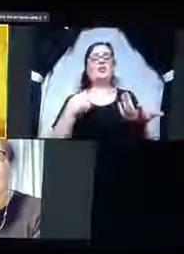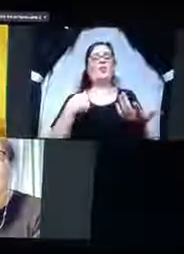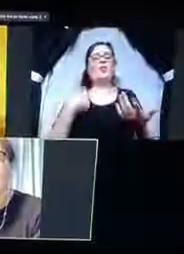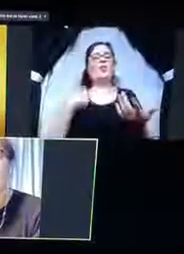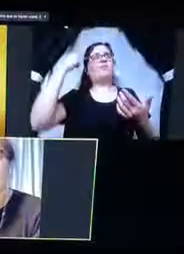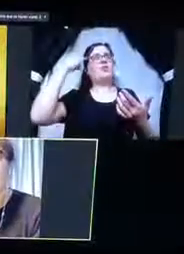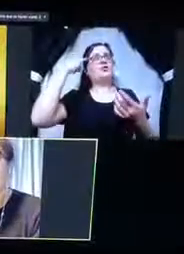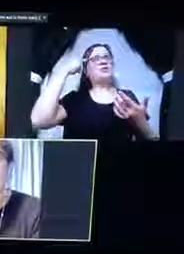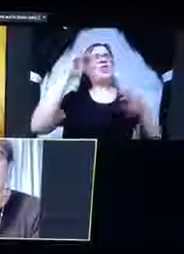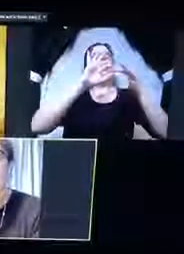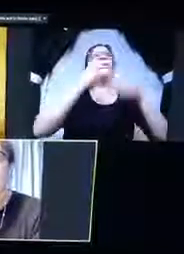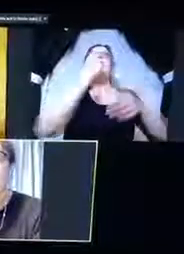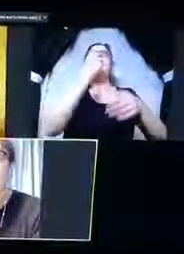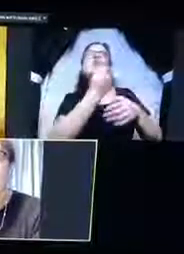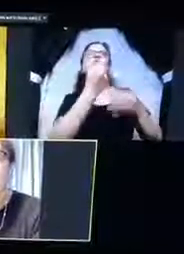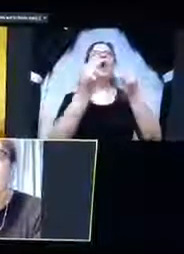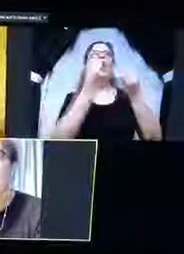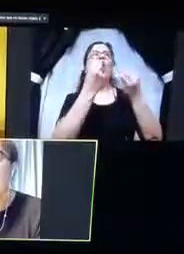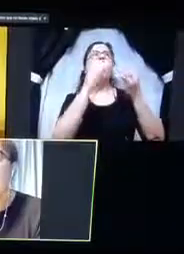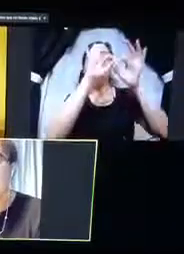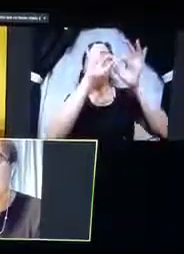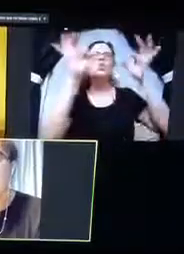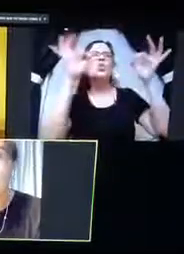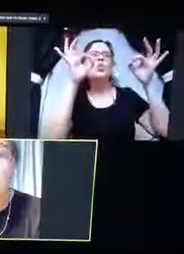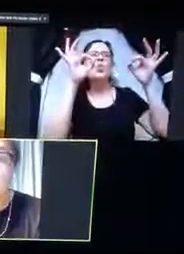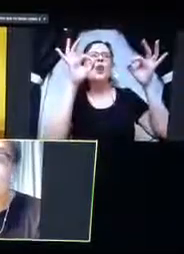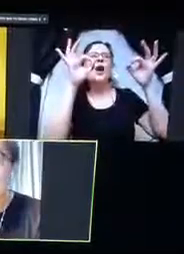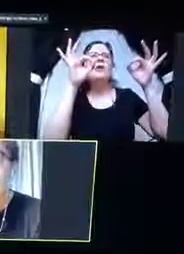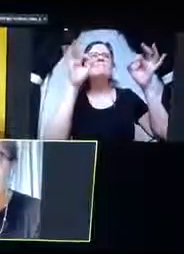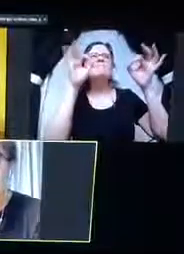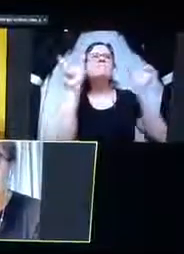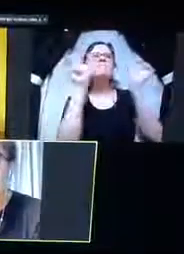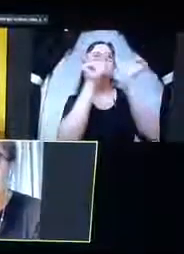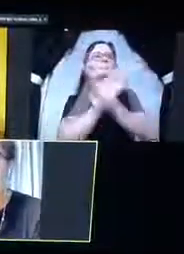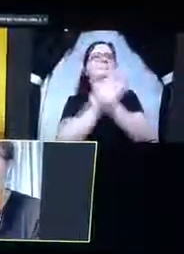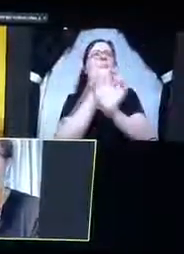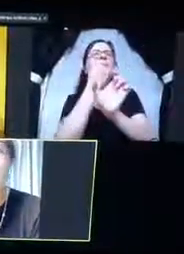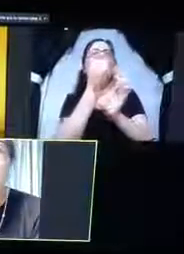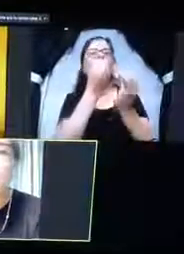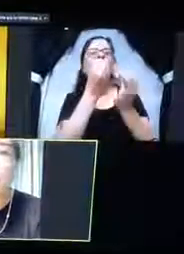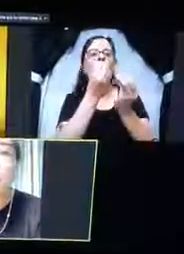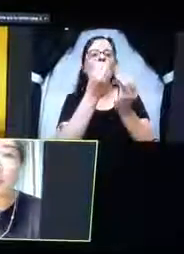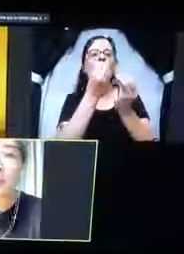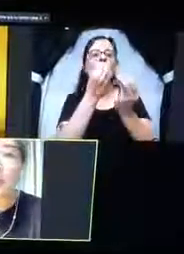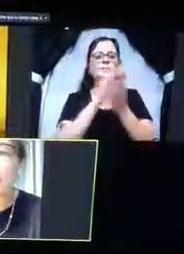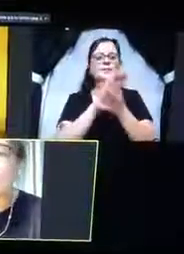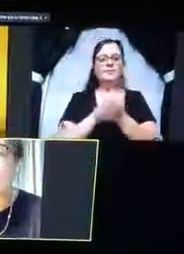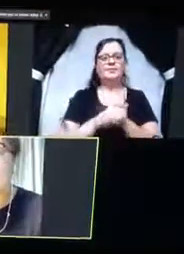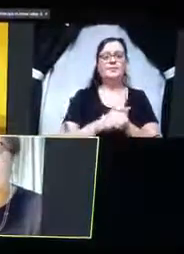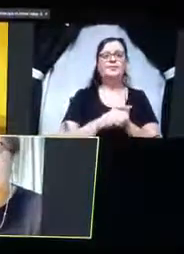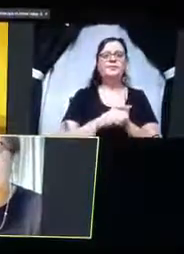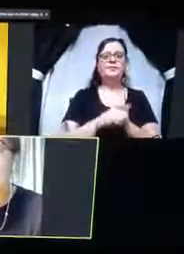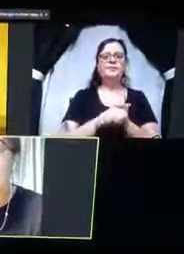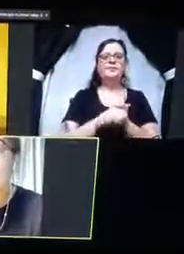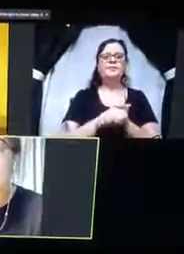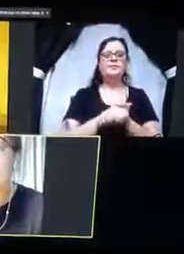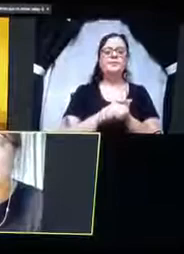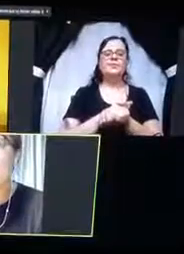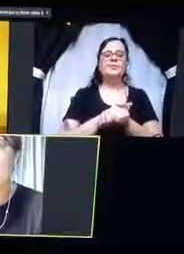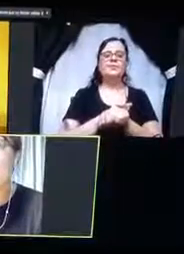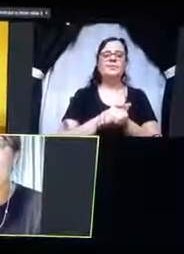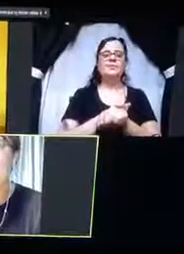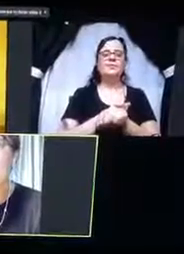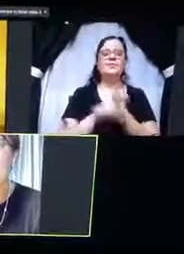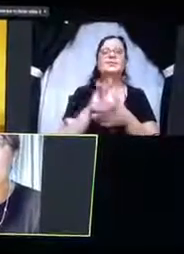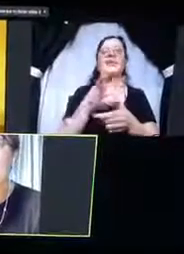preguntar lo que me falta o lo que necesito, ¿sí? Perfecto, sí, sí, totalmente. Tenés un club de fans acá. Acá